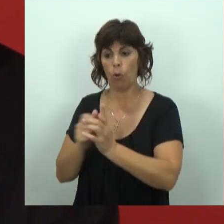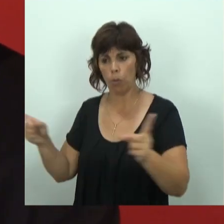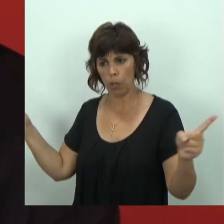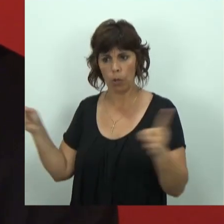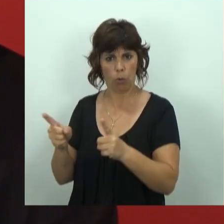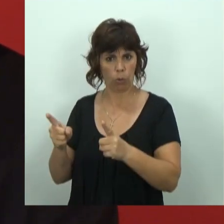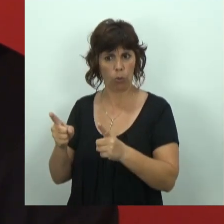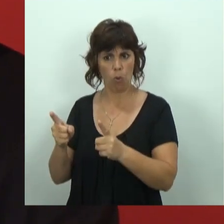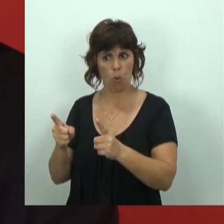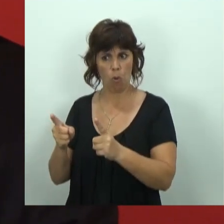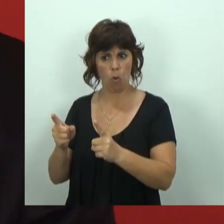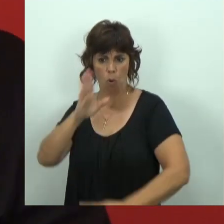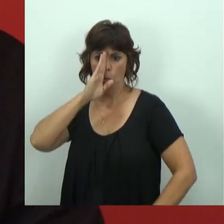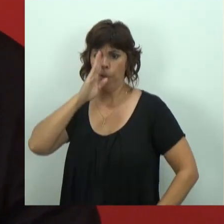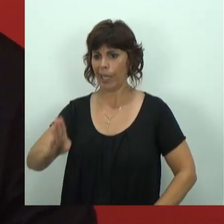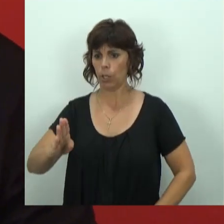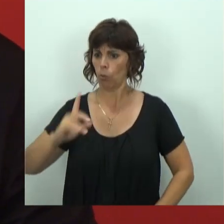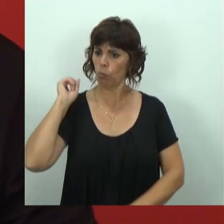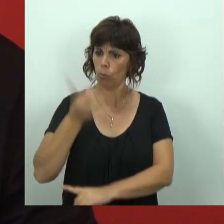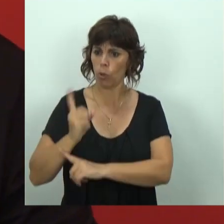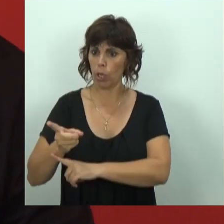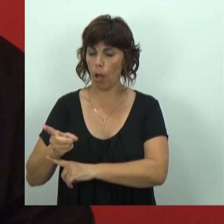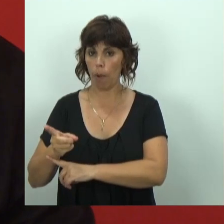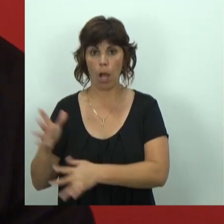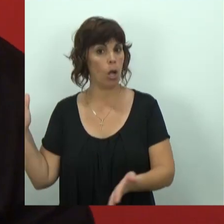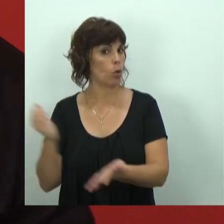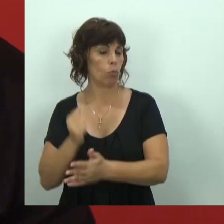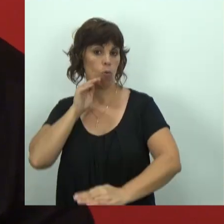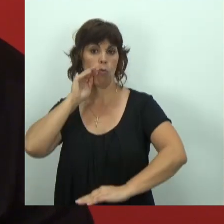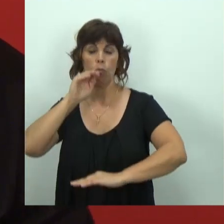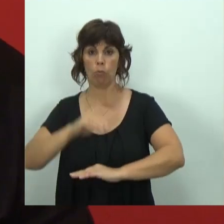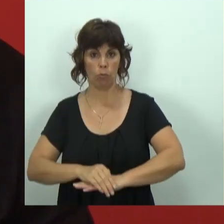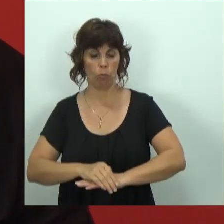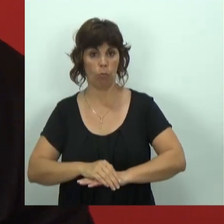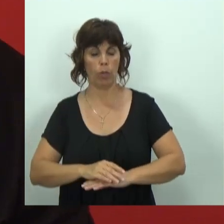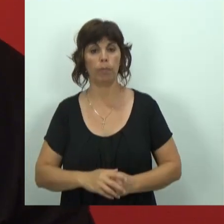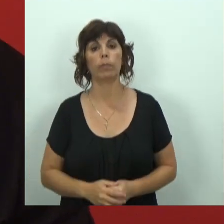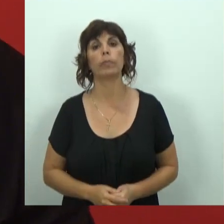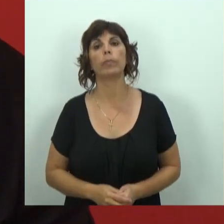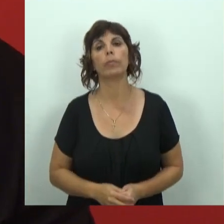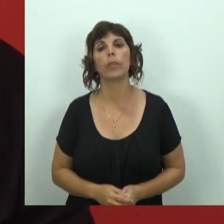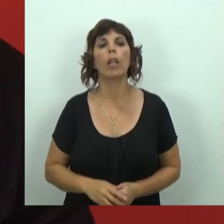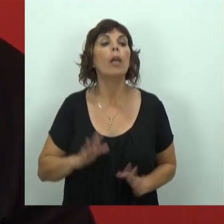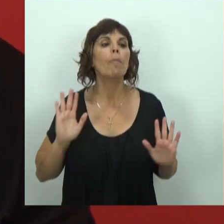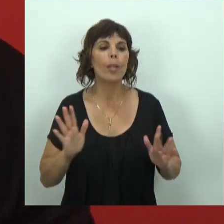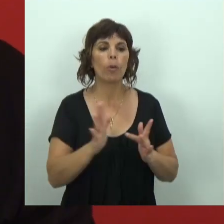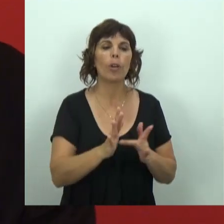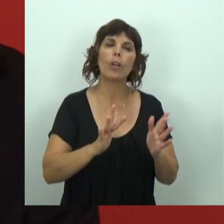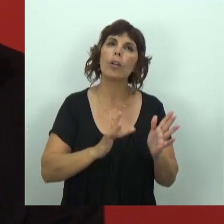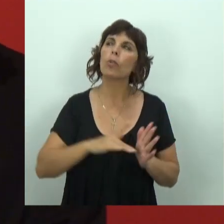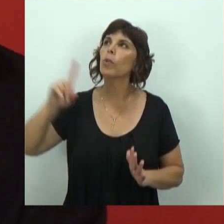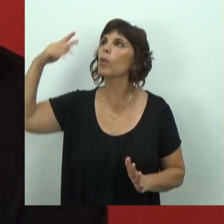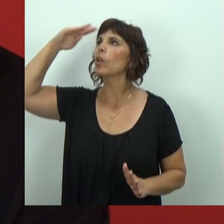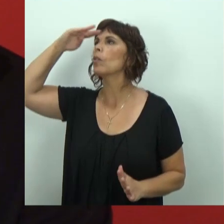daba órdenes, pero Él cultivaba una relación con Dios. ¿Sabes, querido,